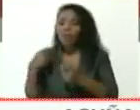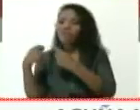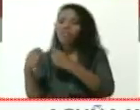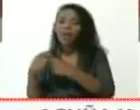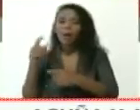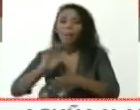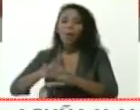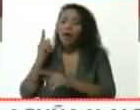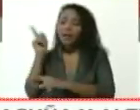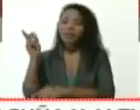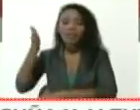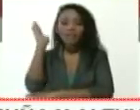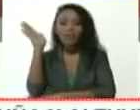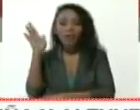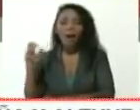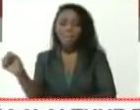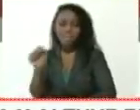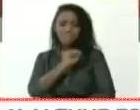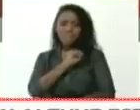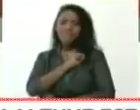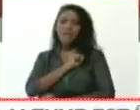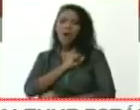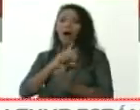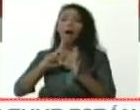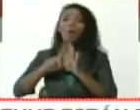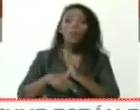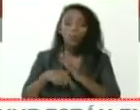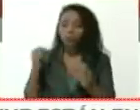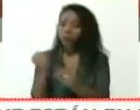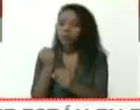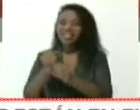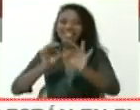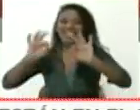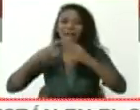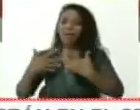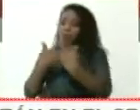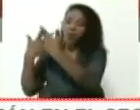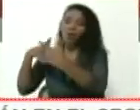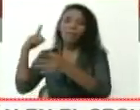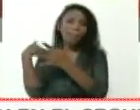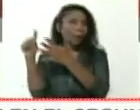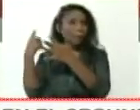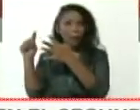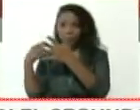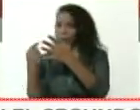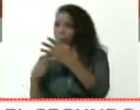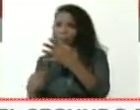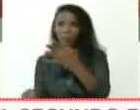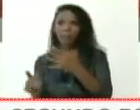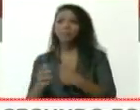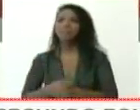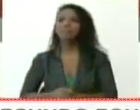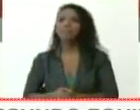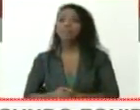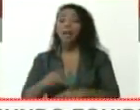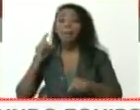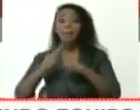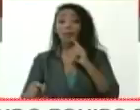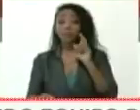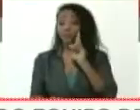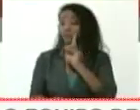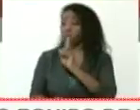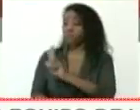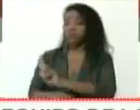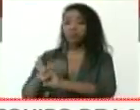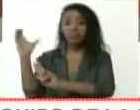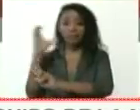sanciones que le tienen miedo a que luego no puedan trabajar en Estados Unidos, etcétera, etcétera. Pero cuando vimos a Caracas,